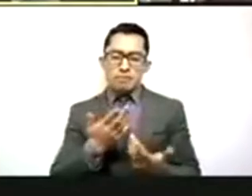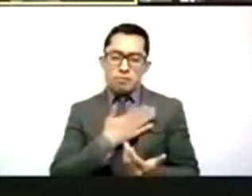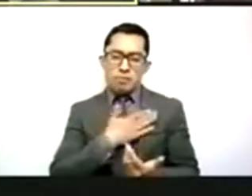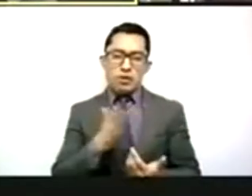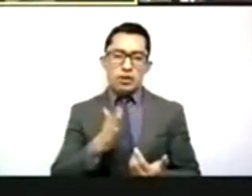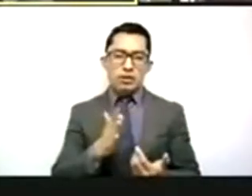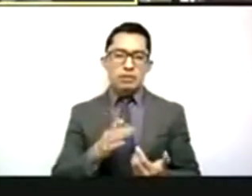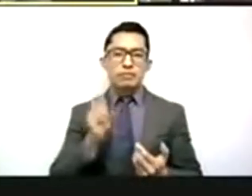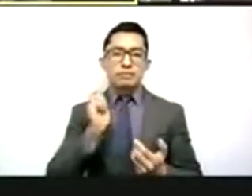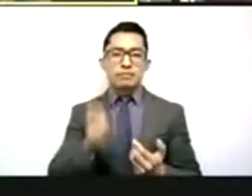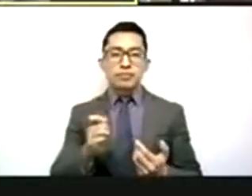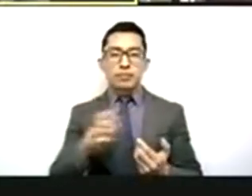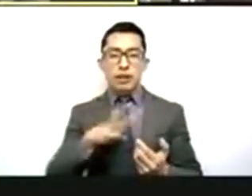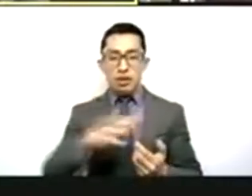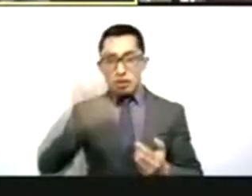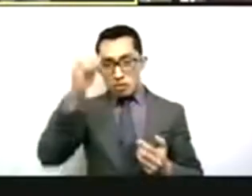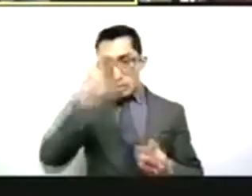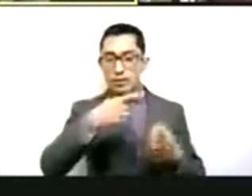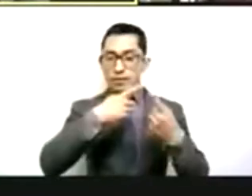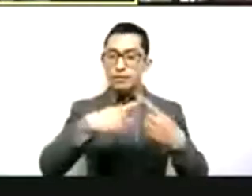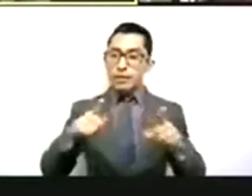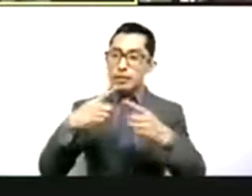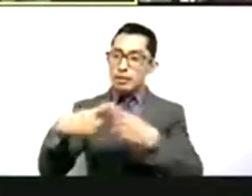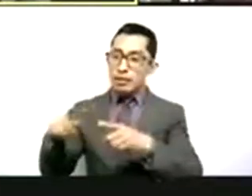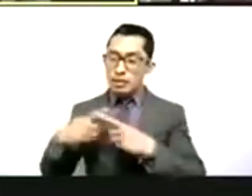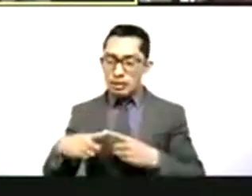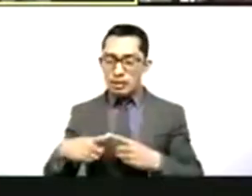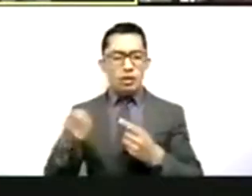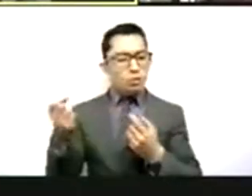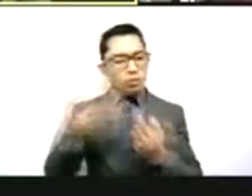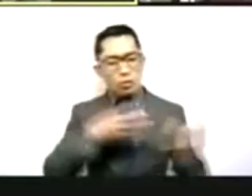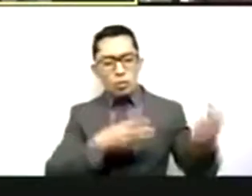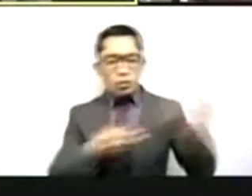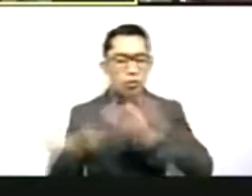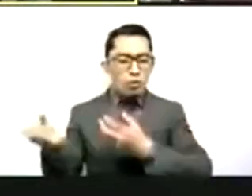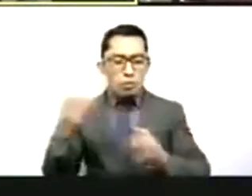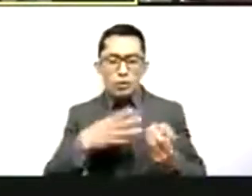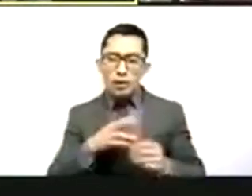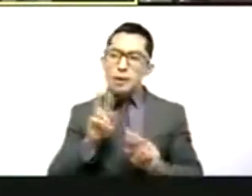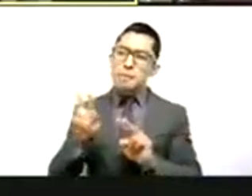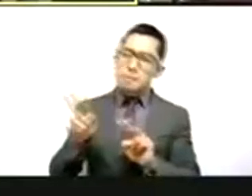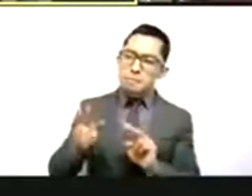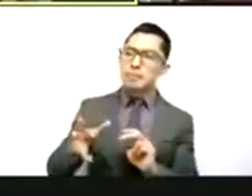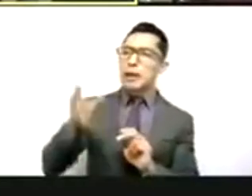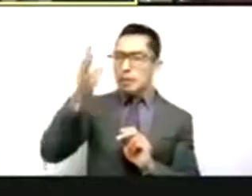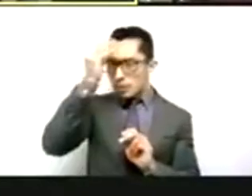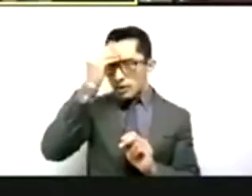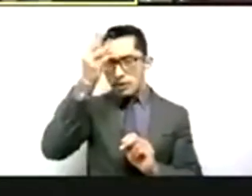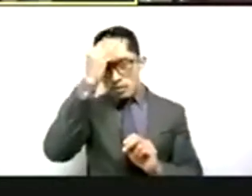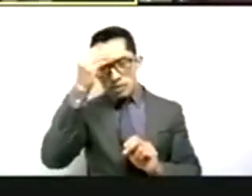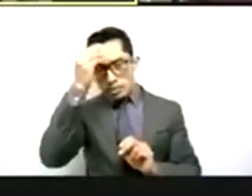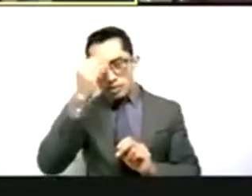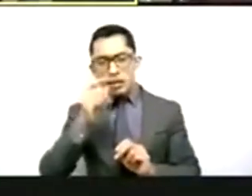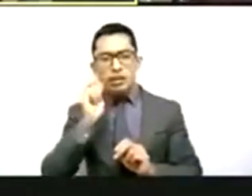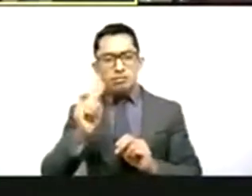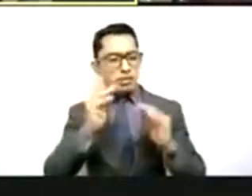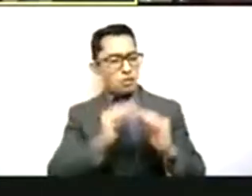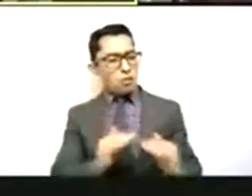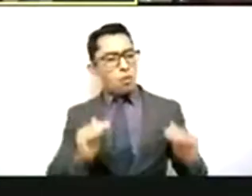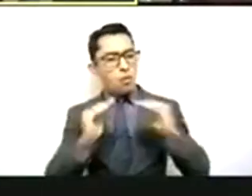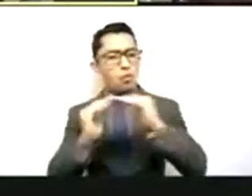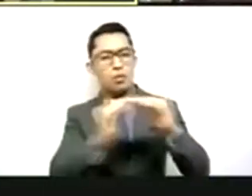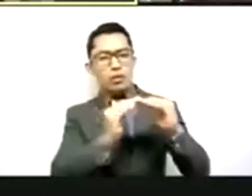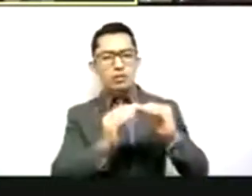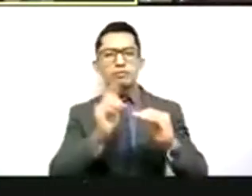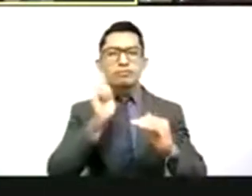nutre, la diferencia complementa, permite aprender del otro. La igualdad se construye a partir de reconocer